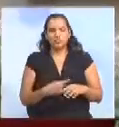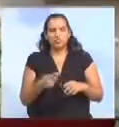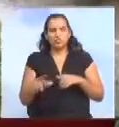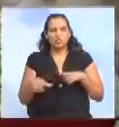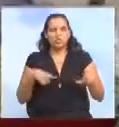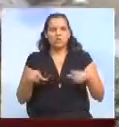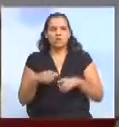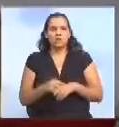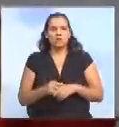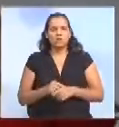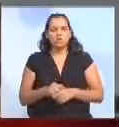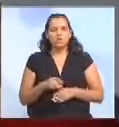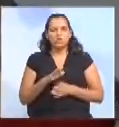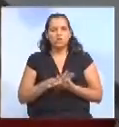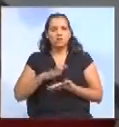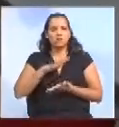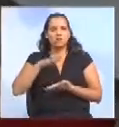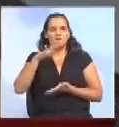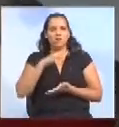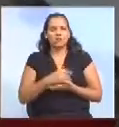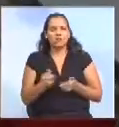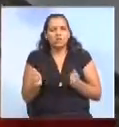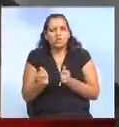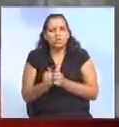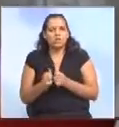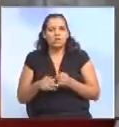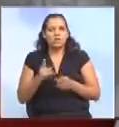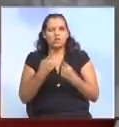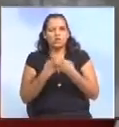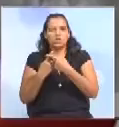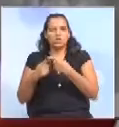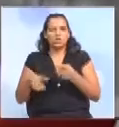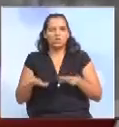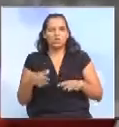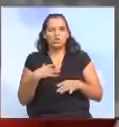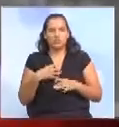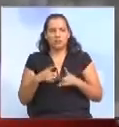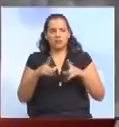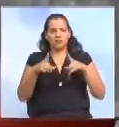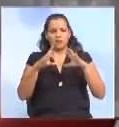sector Callejón Sangriento, ubicado junto al cementerio. Porque las bóvedas,